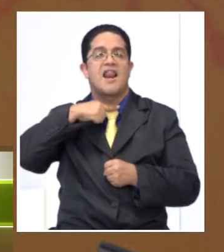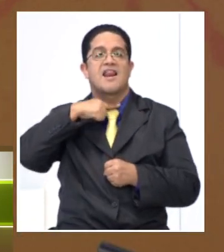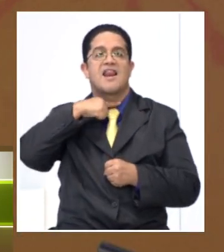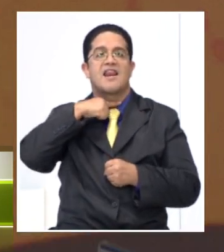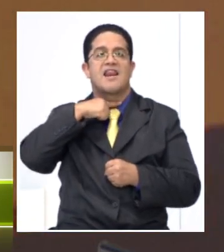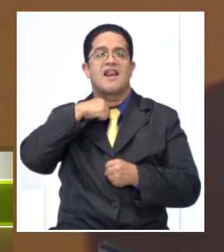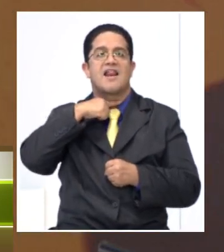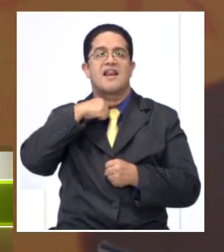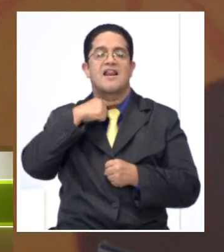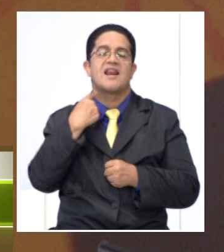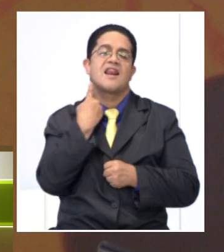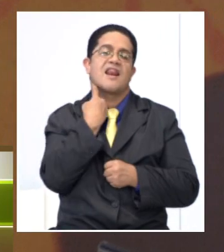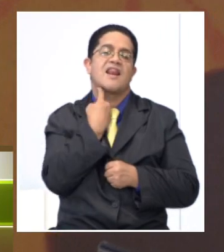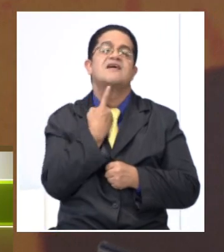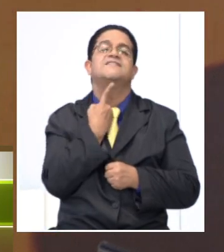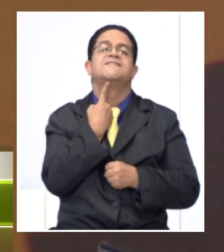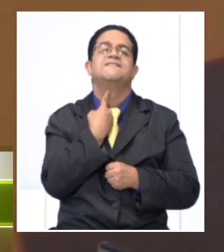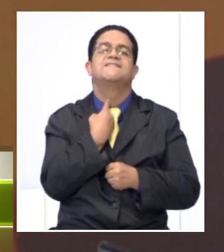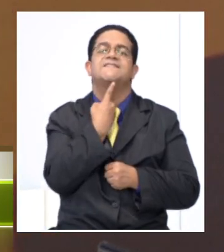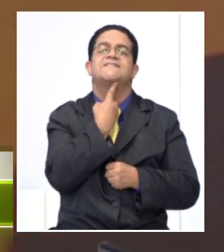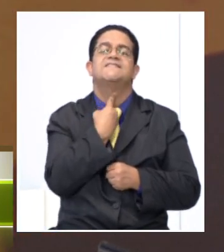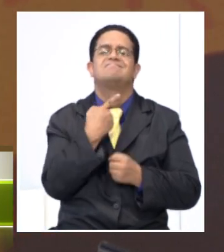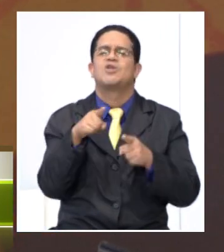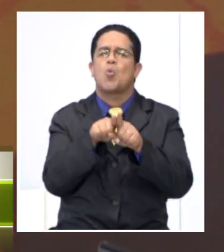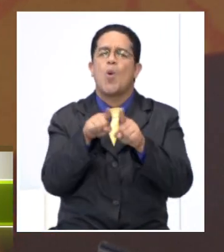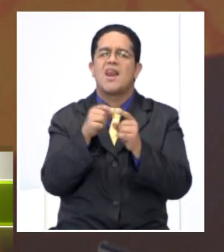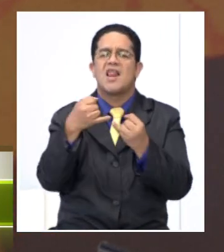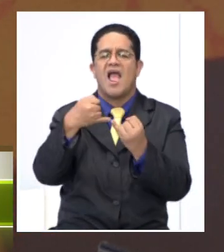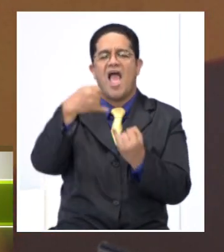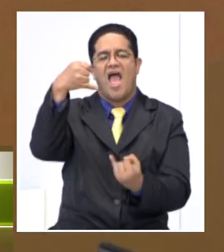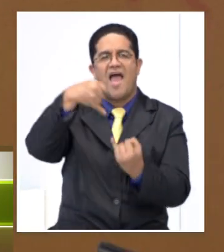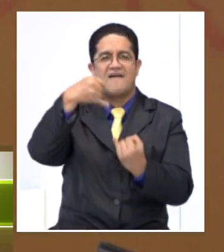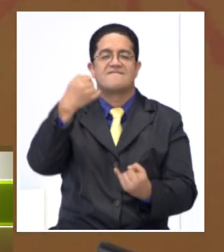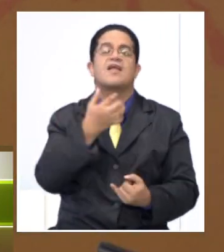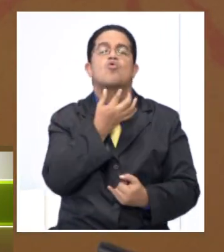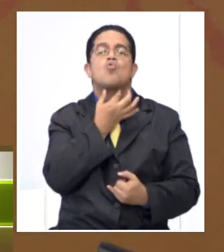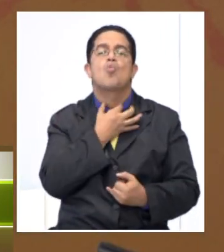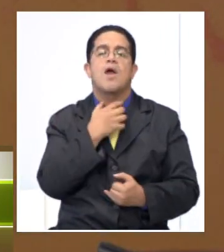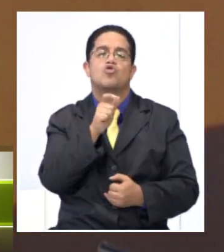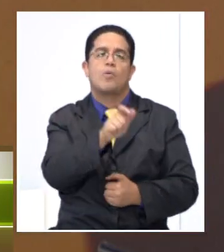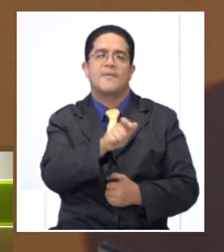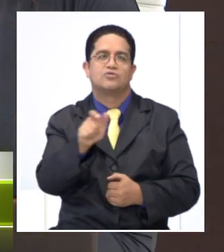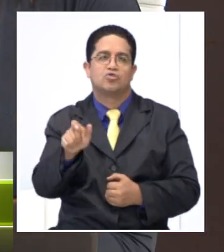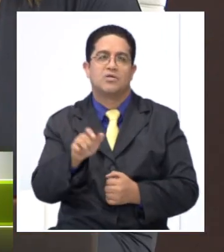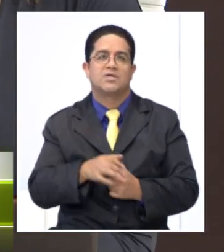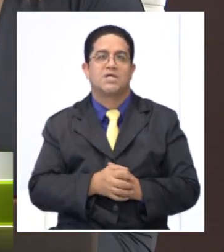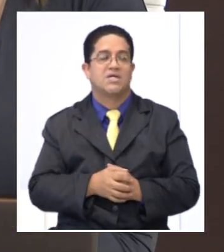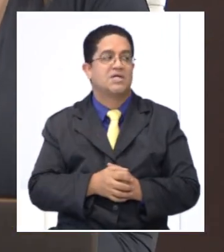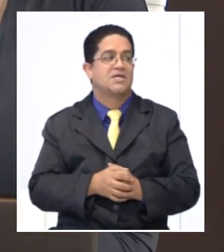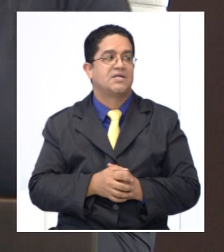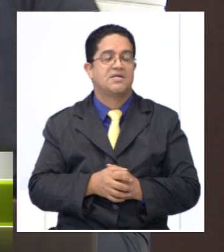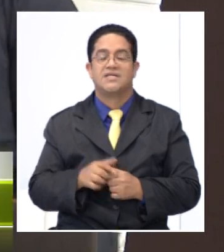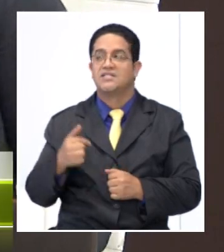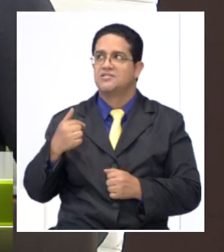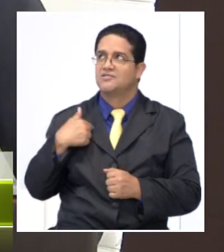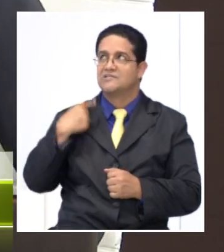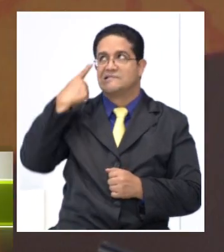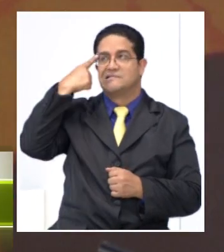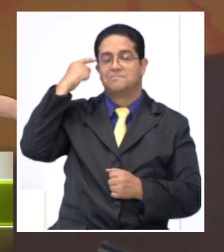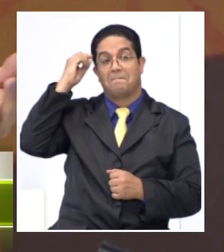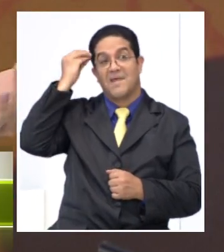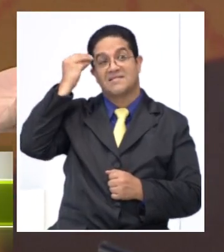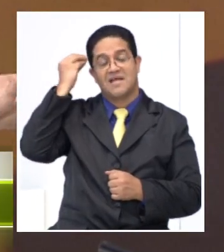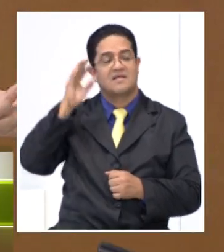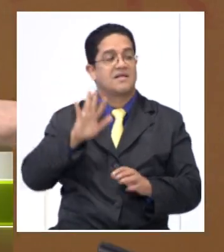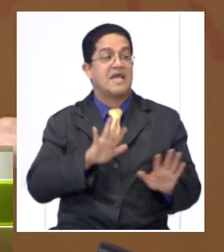esas líneas que aparecen como unos cablecitos verticales en el cuello de las pacientes. Yo estoy aquí como que tomando nota. Ay, miren, me